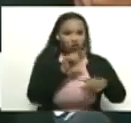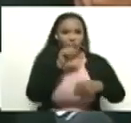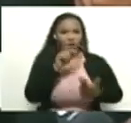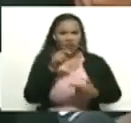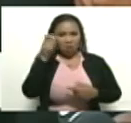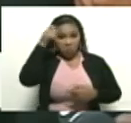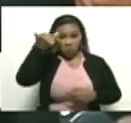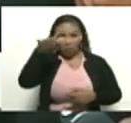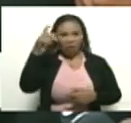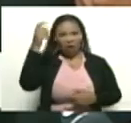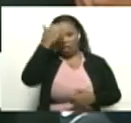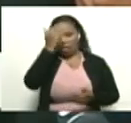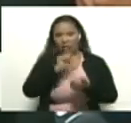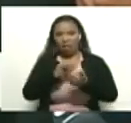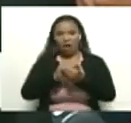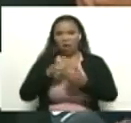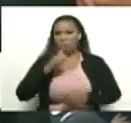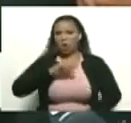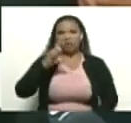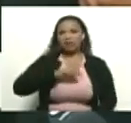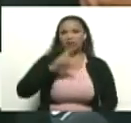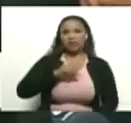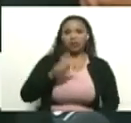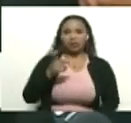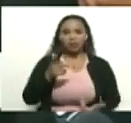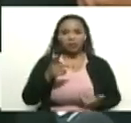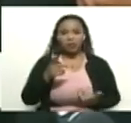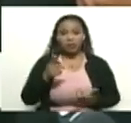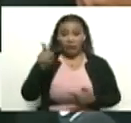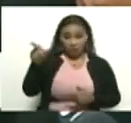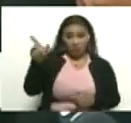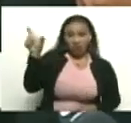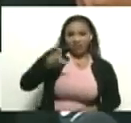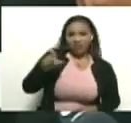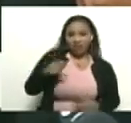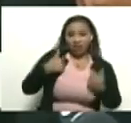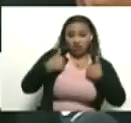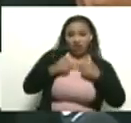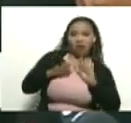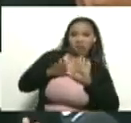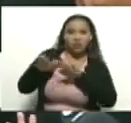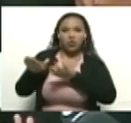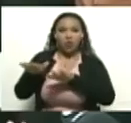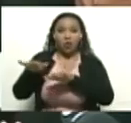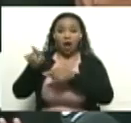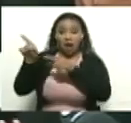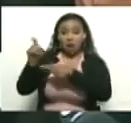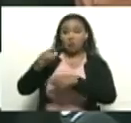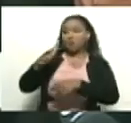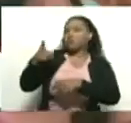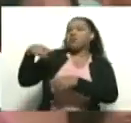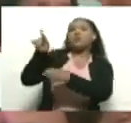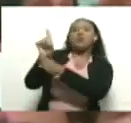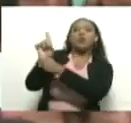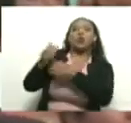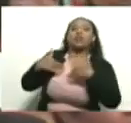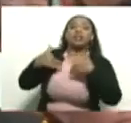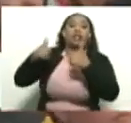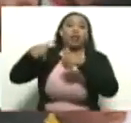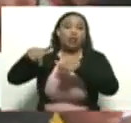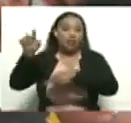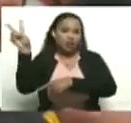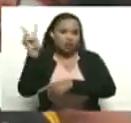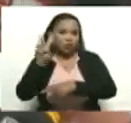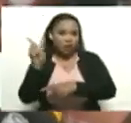bruto y el pueblo los necesita a ellos. Son los únicos que pueden salvar este país que ellos hundieron, porque fueron ellos los